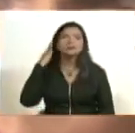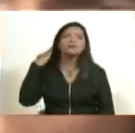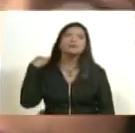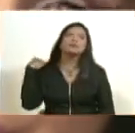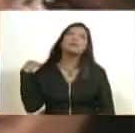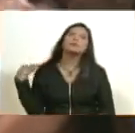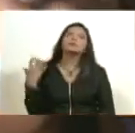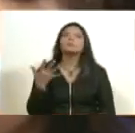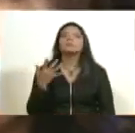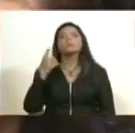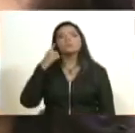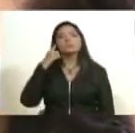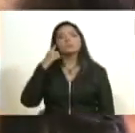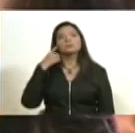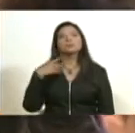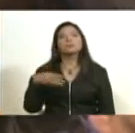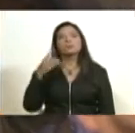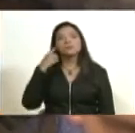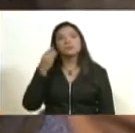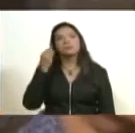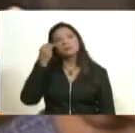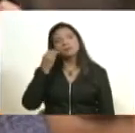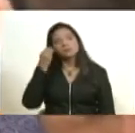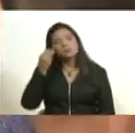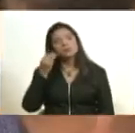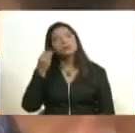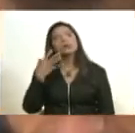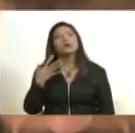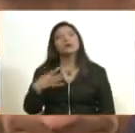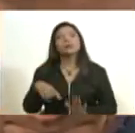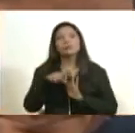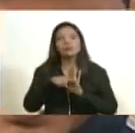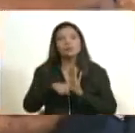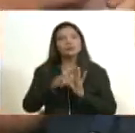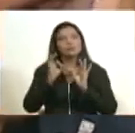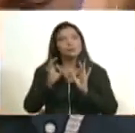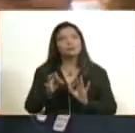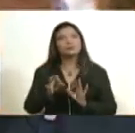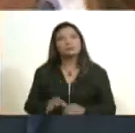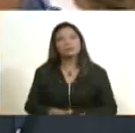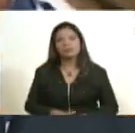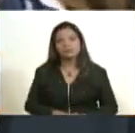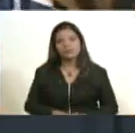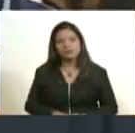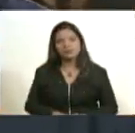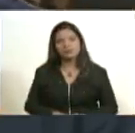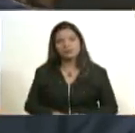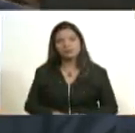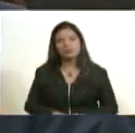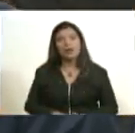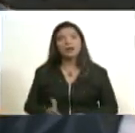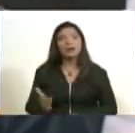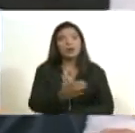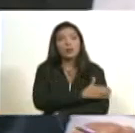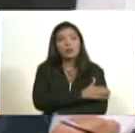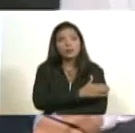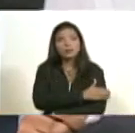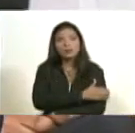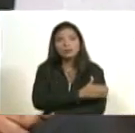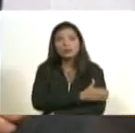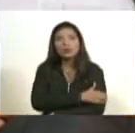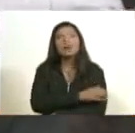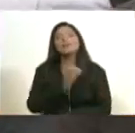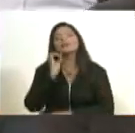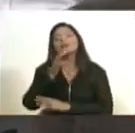poco de racionalidad, con argumentos certeros, que la oposición desde